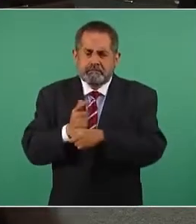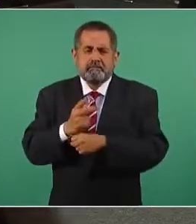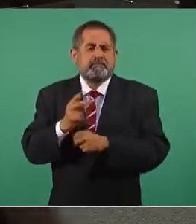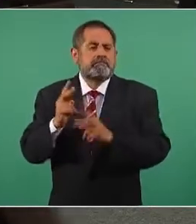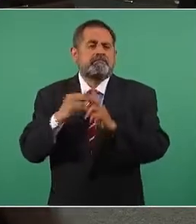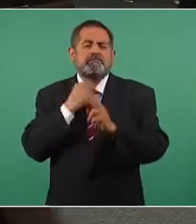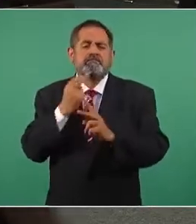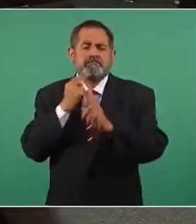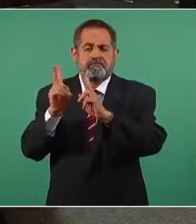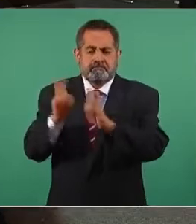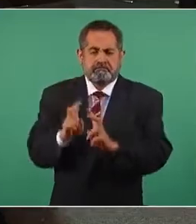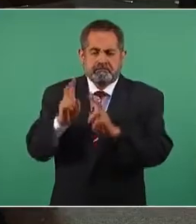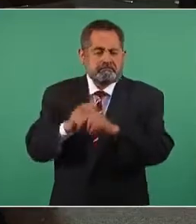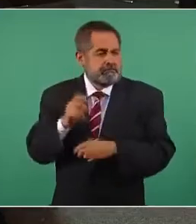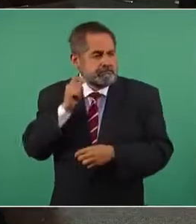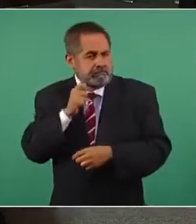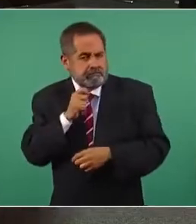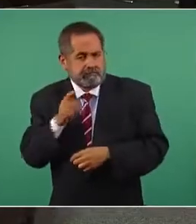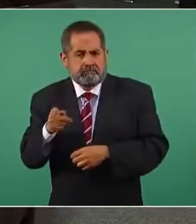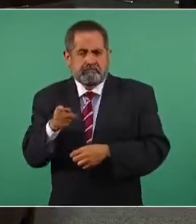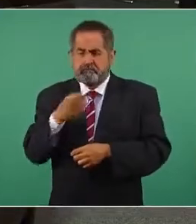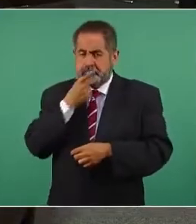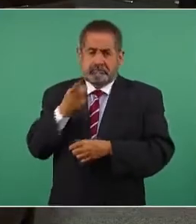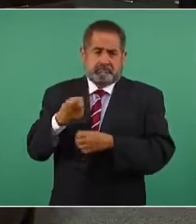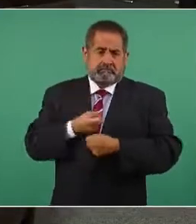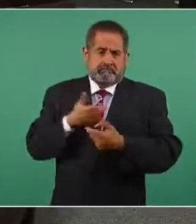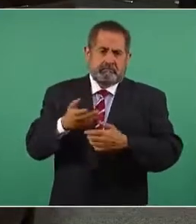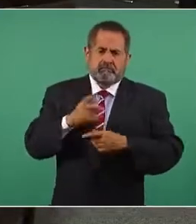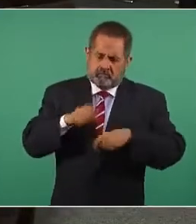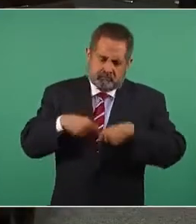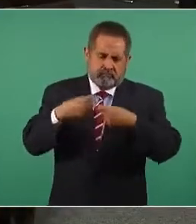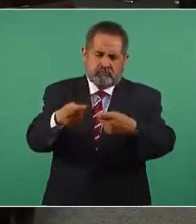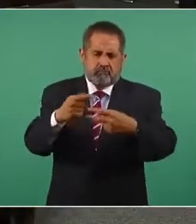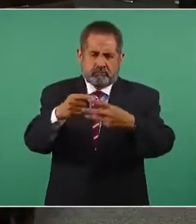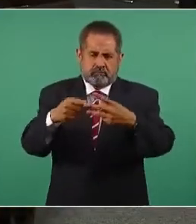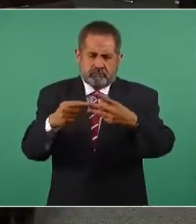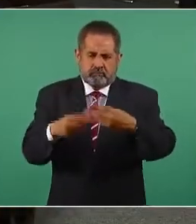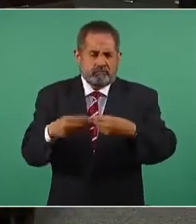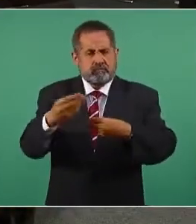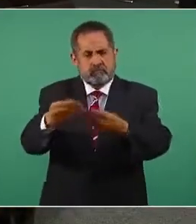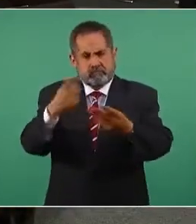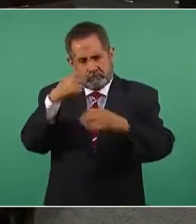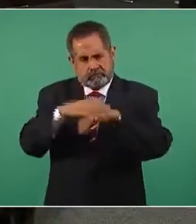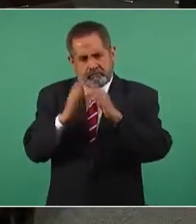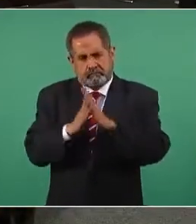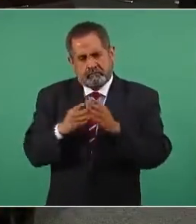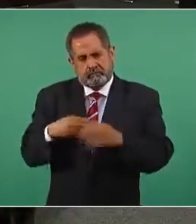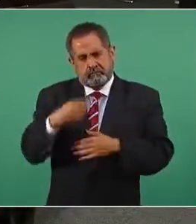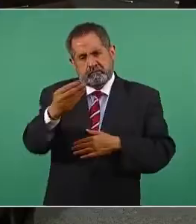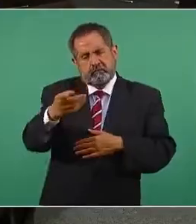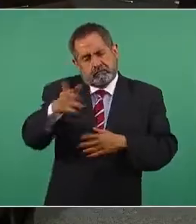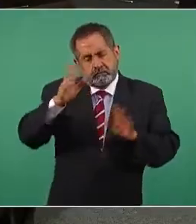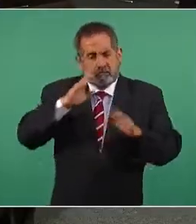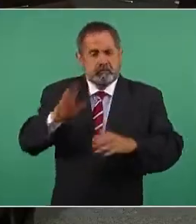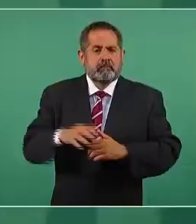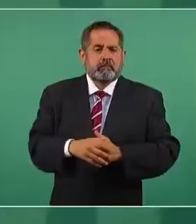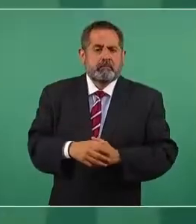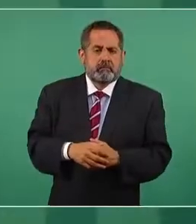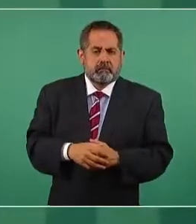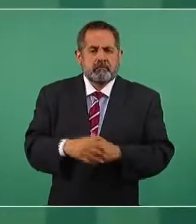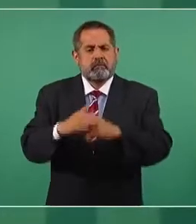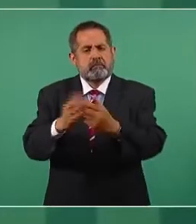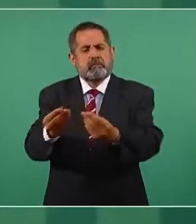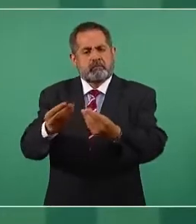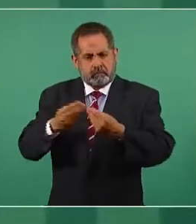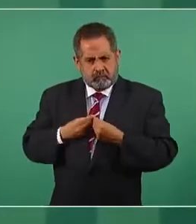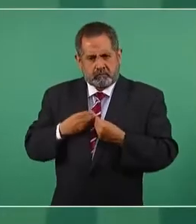grabada donde externa esto. Entonces sí se los voy a hacer llegar, por favor, y usted ahí los puede ver. Démelo, por favor,